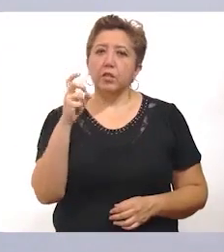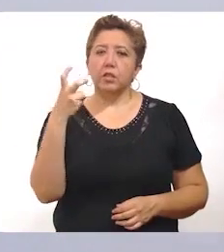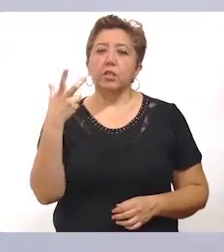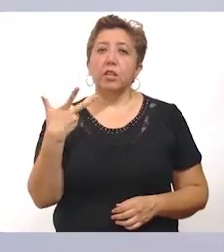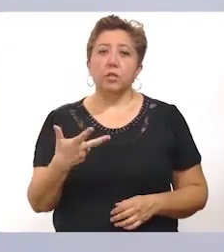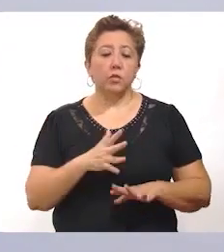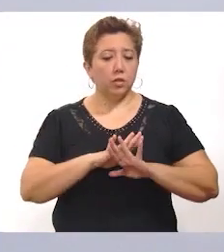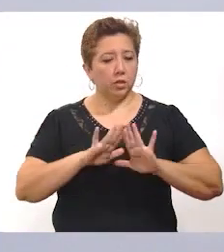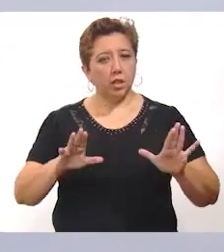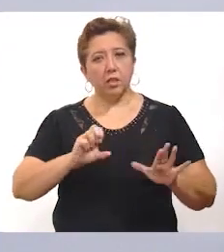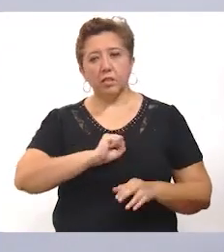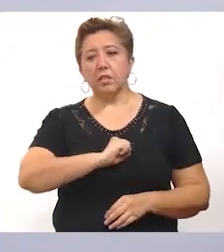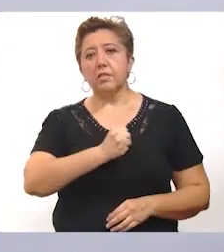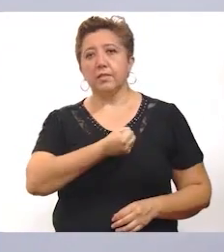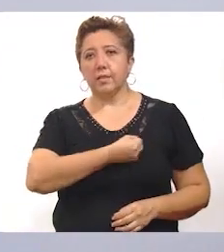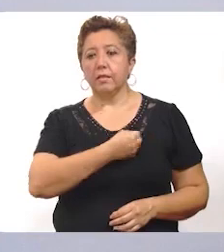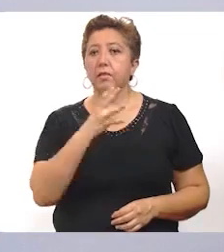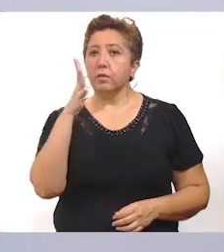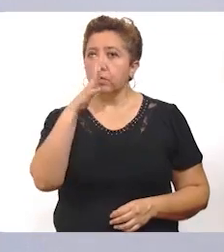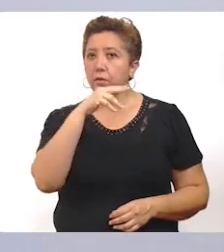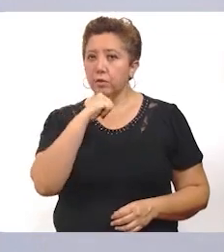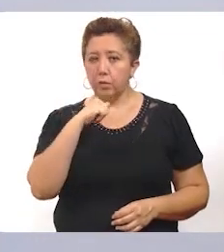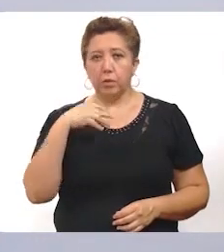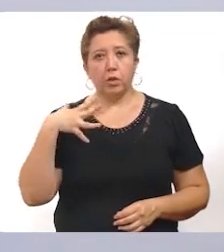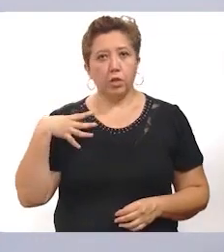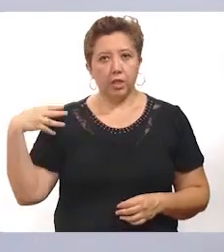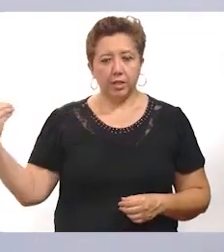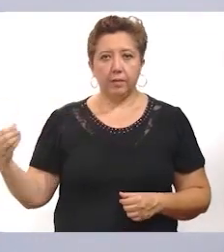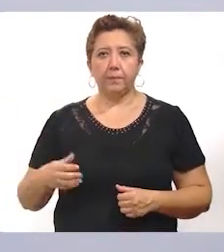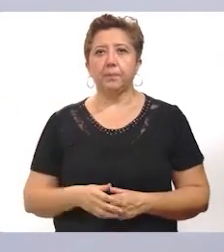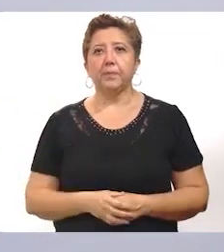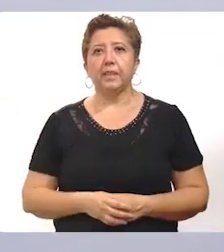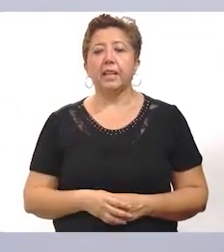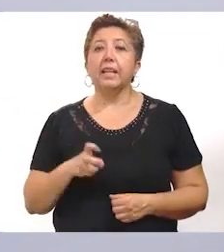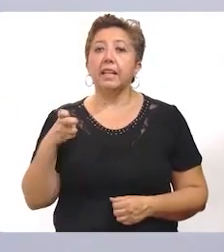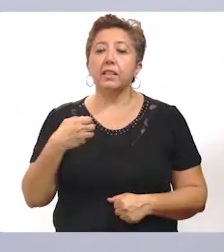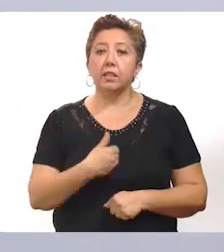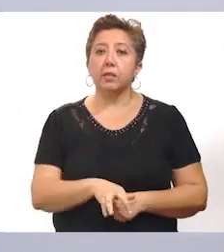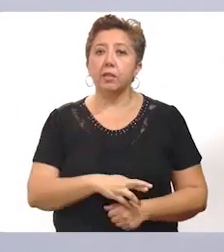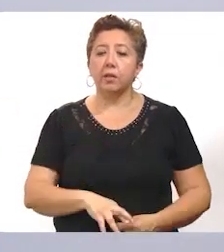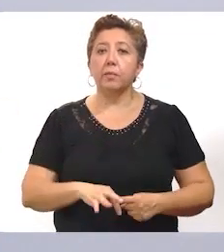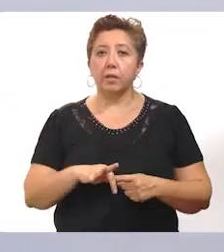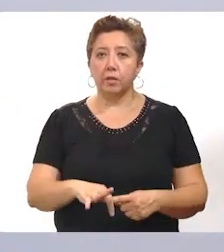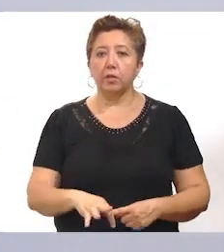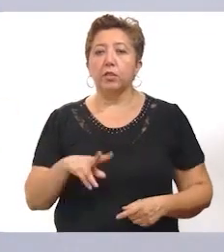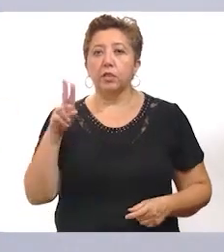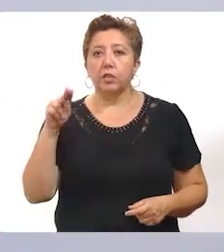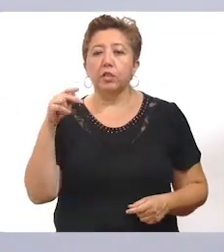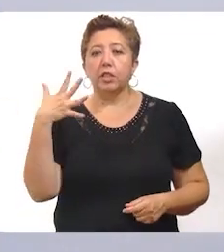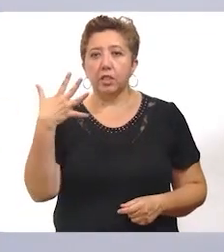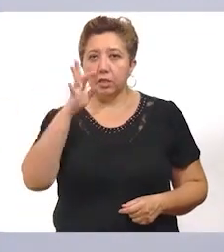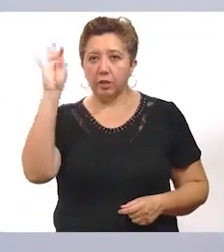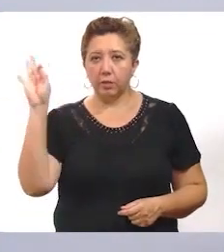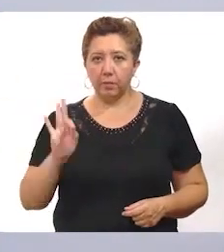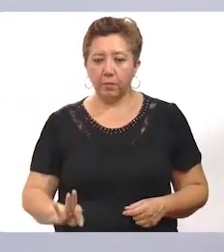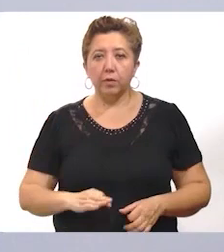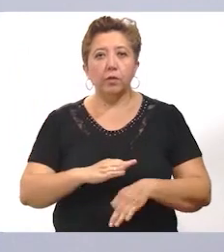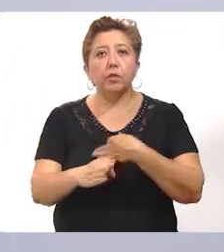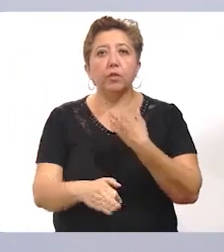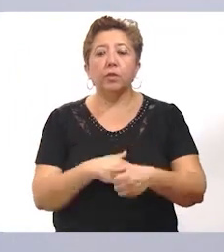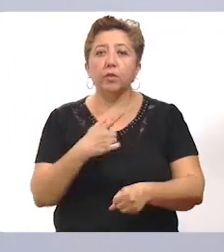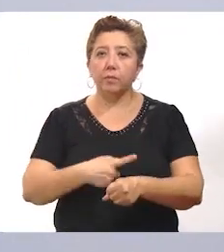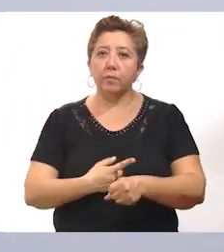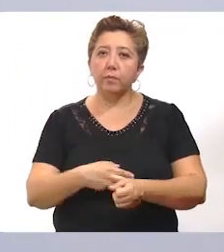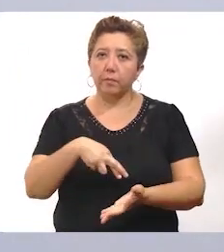25.338 pacientes ya se recuperaron, no presentan síntomas ni pueden contagiar. Esta cifra representa el 85% del total